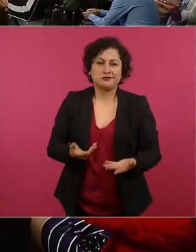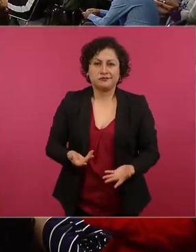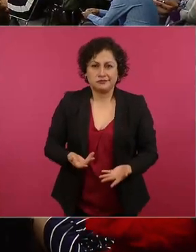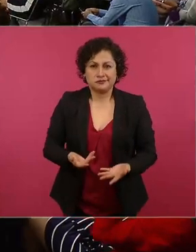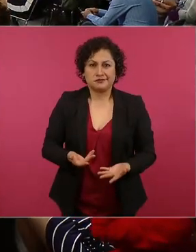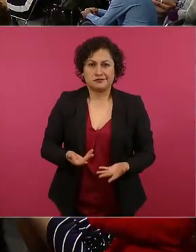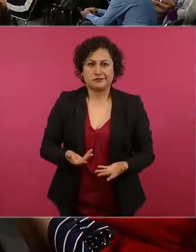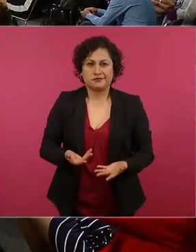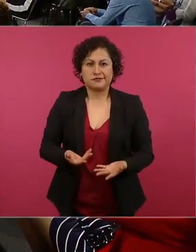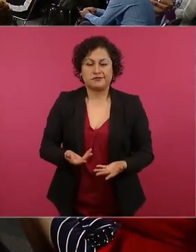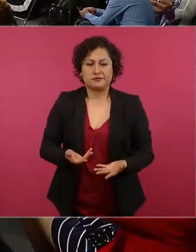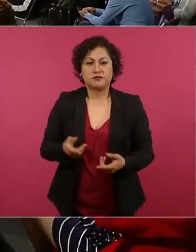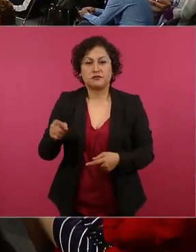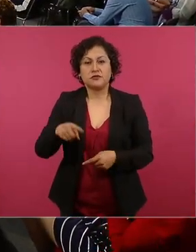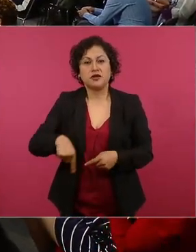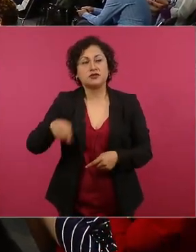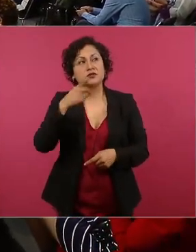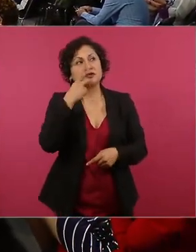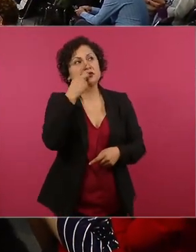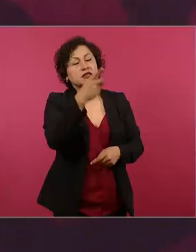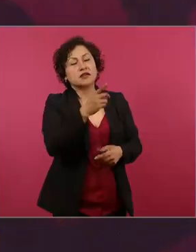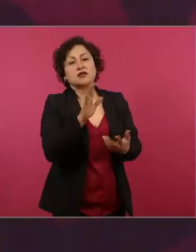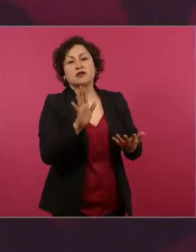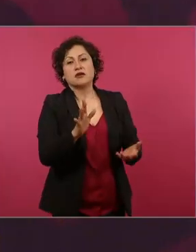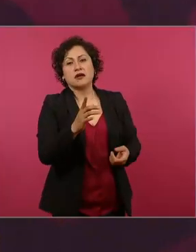con prepotencia dijeron nada.